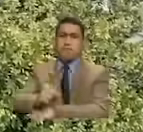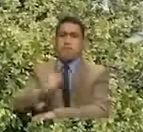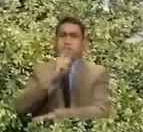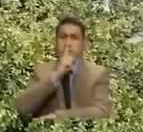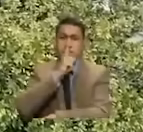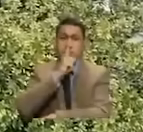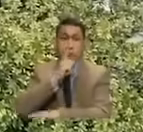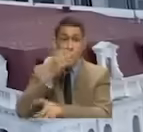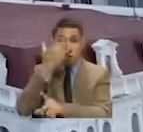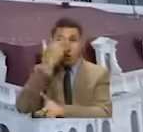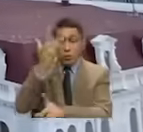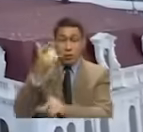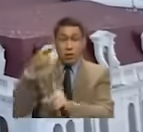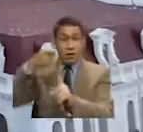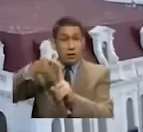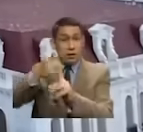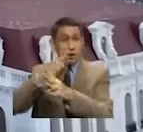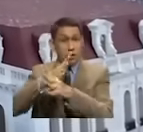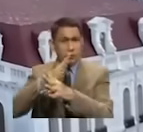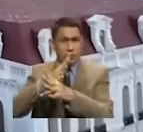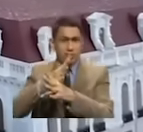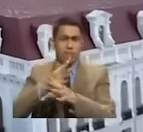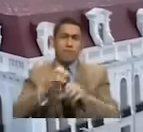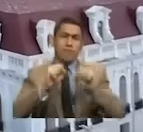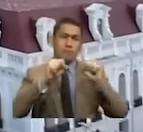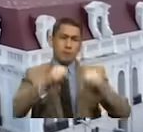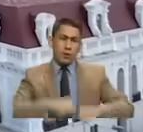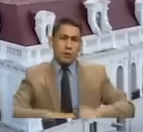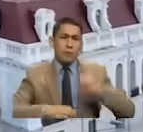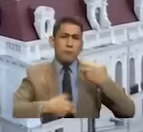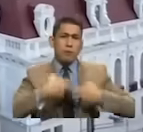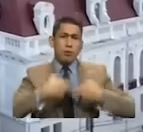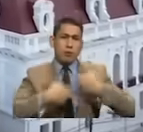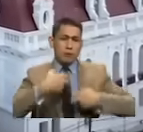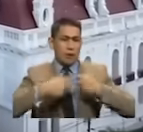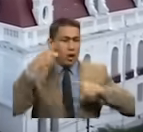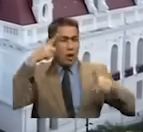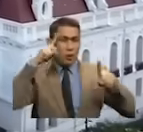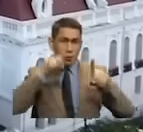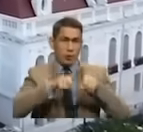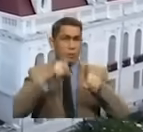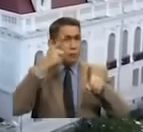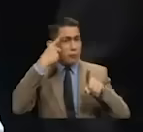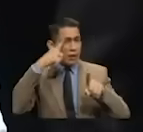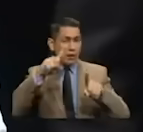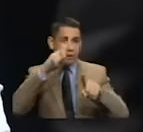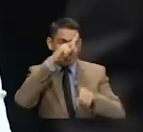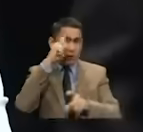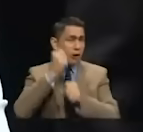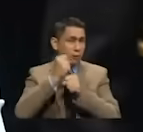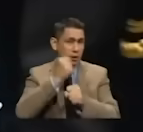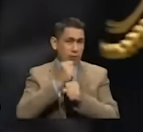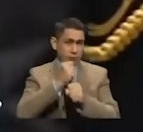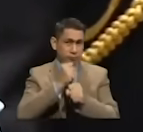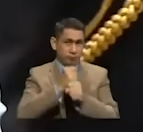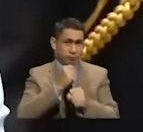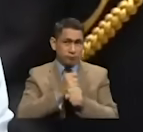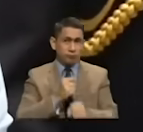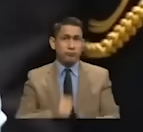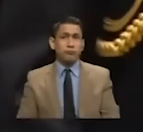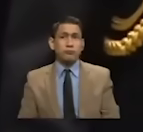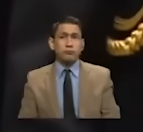pueden afectar las negociaciones sobre el acuerdo de empleos, que de forma reservada se encuentra en proceso entre los dos